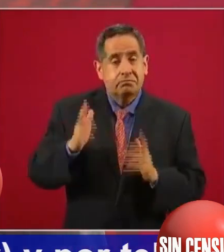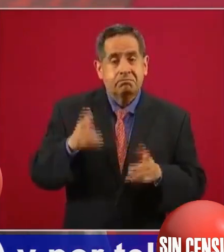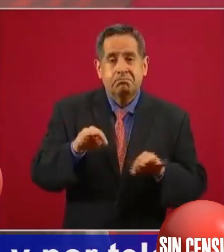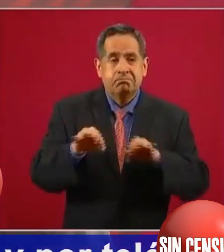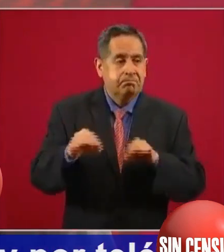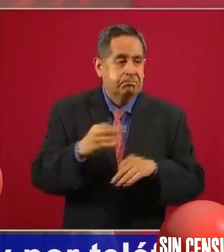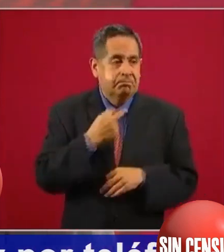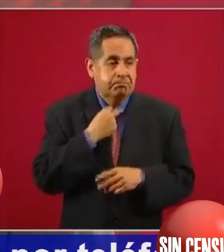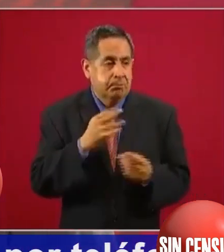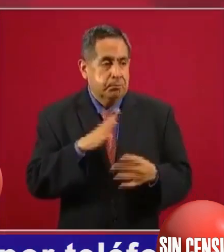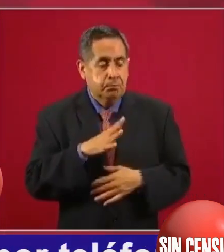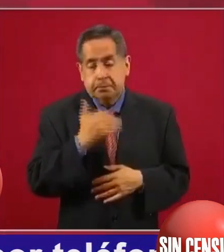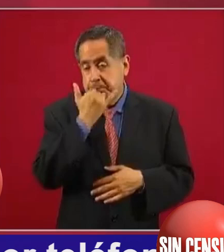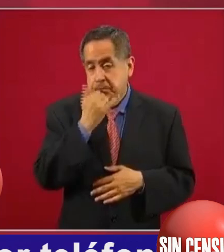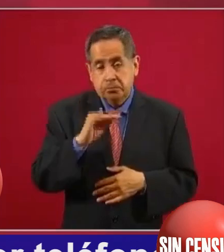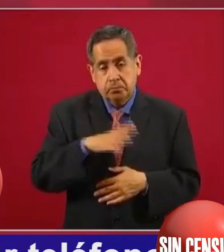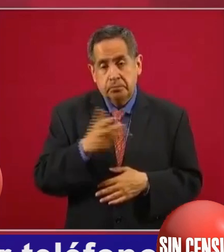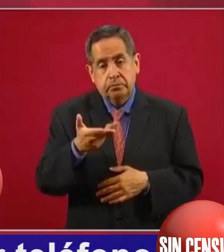Teníamos